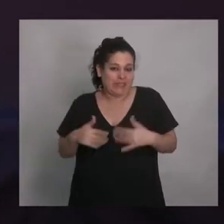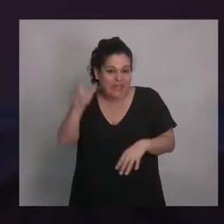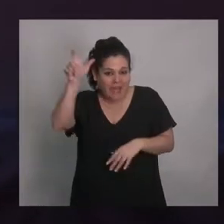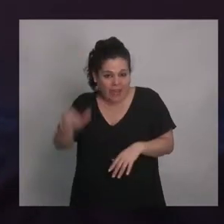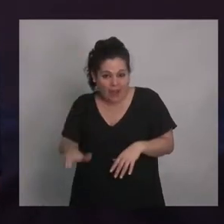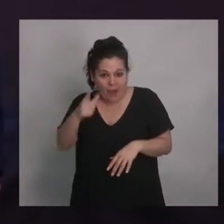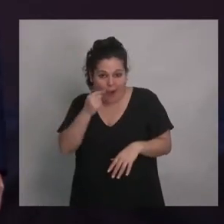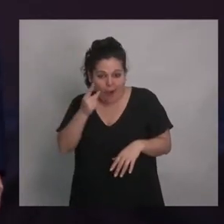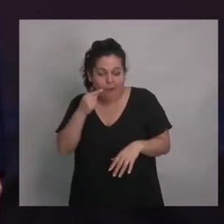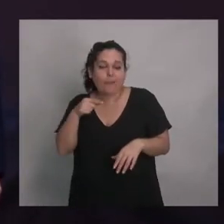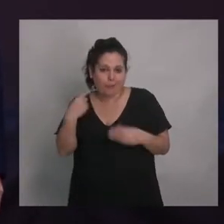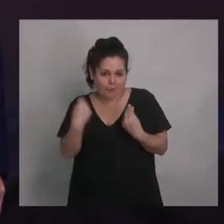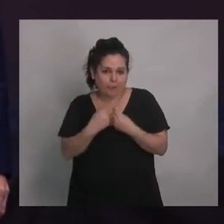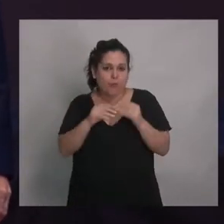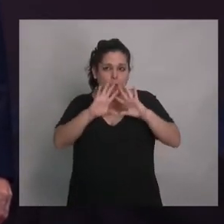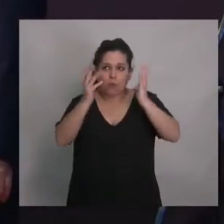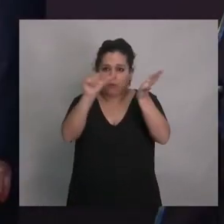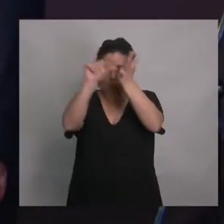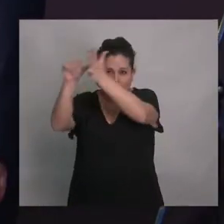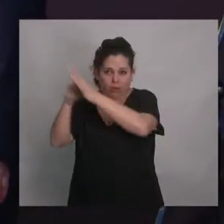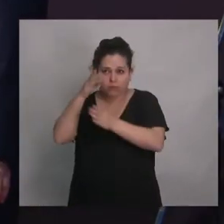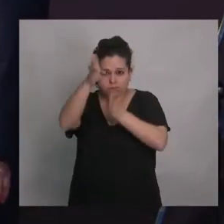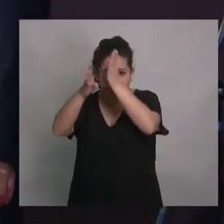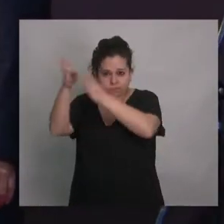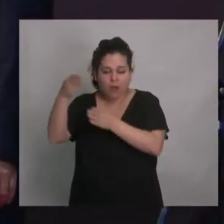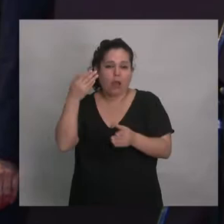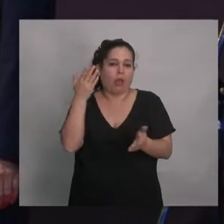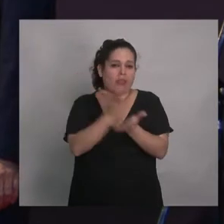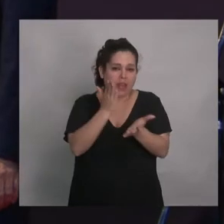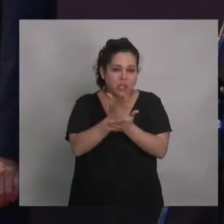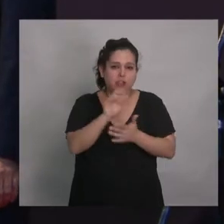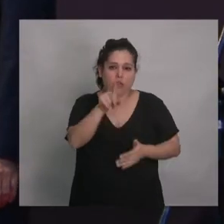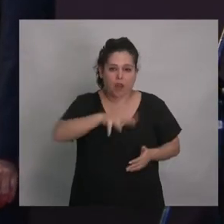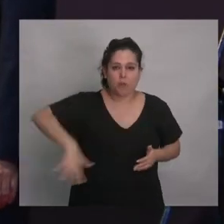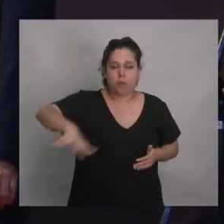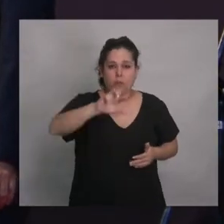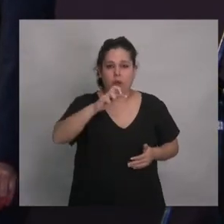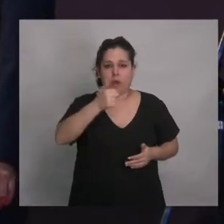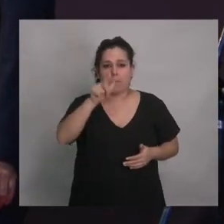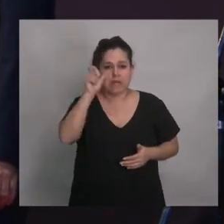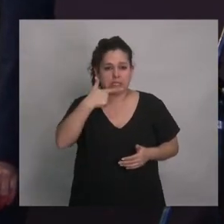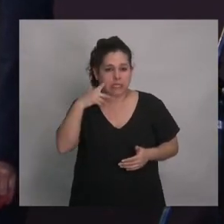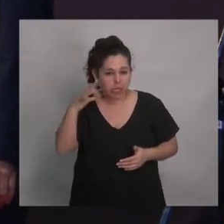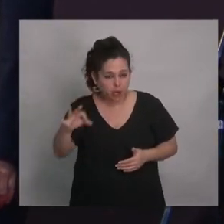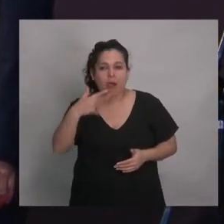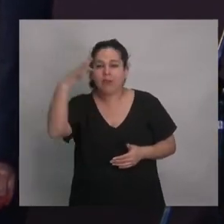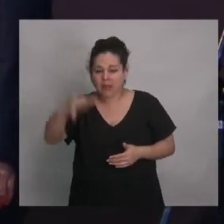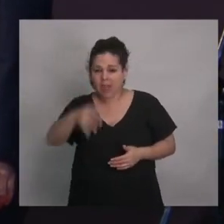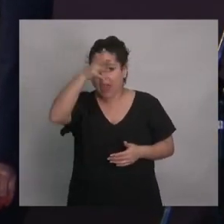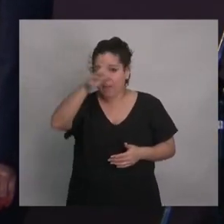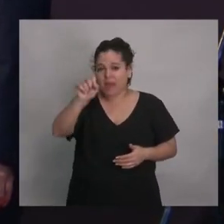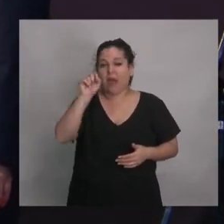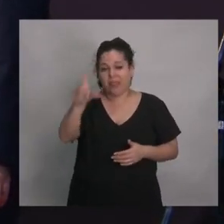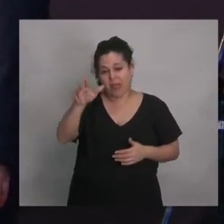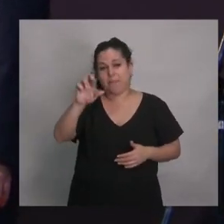de vérselas jugado en muchos lugares del mundo defendiendo los derechos del pueblo palestino es un gran amigo de la argentina la embajada de palestina